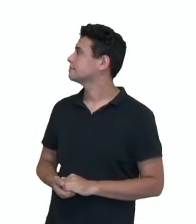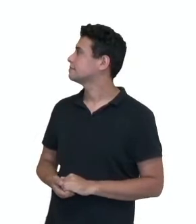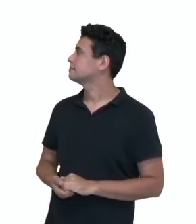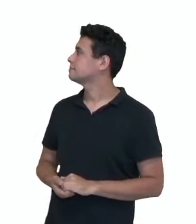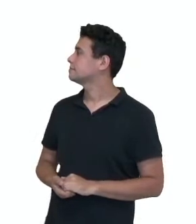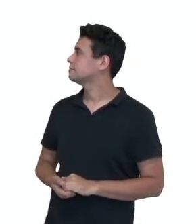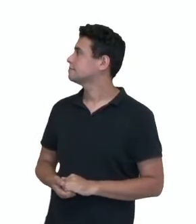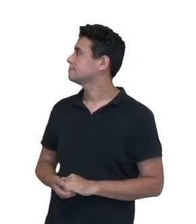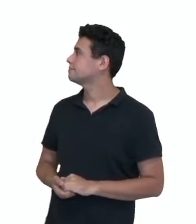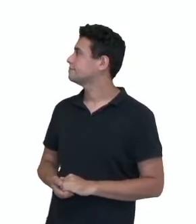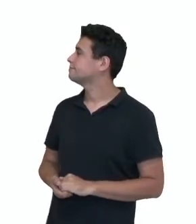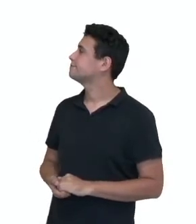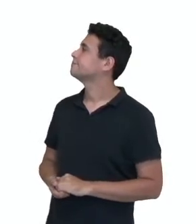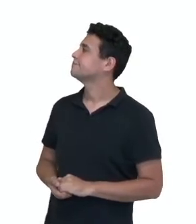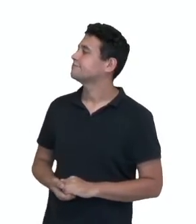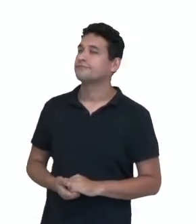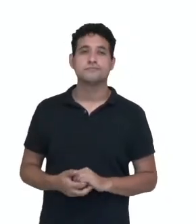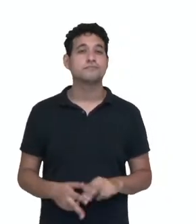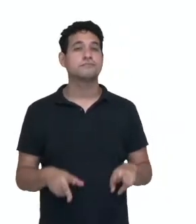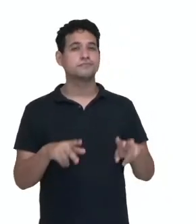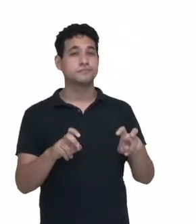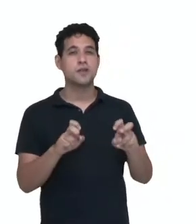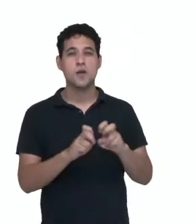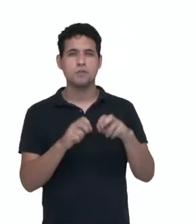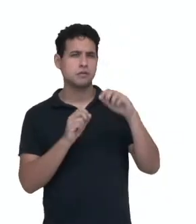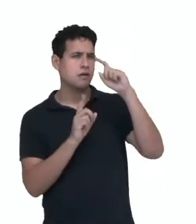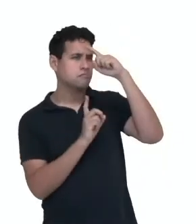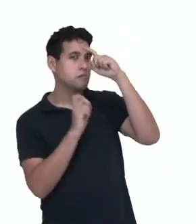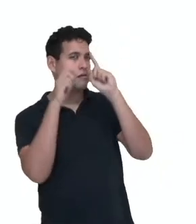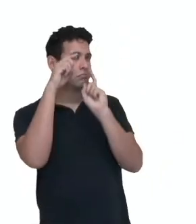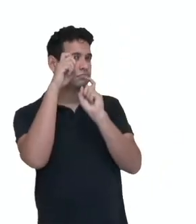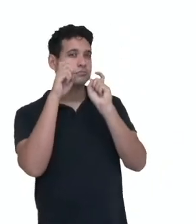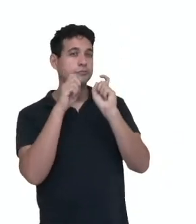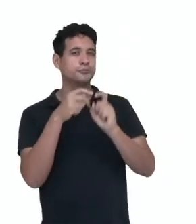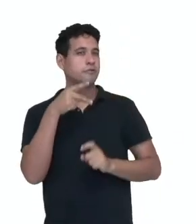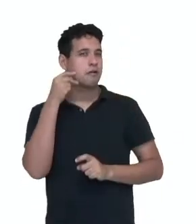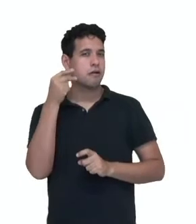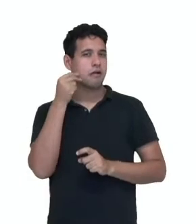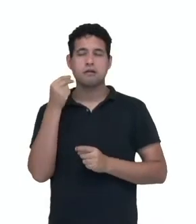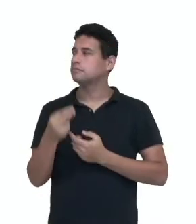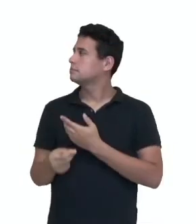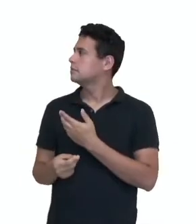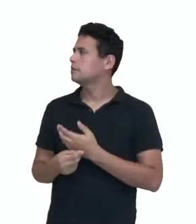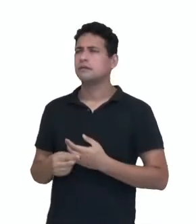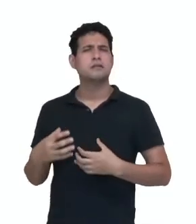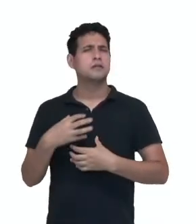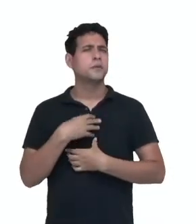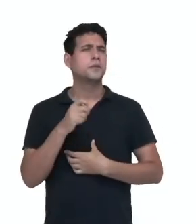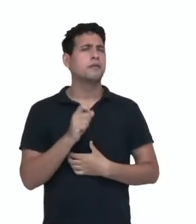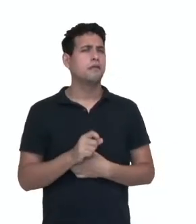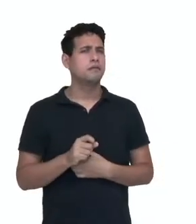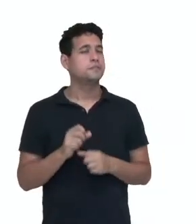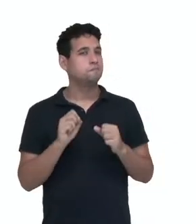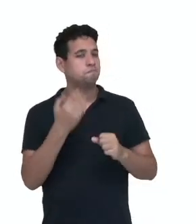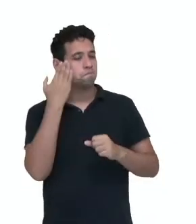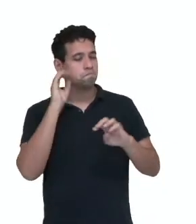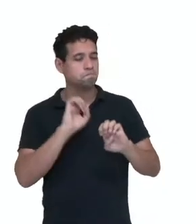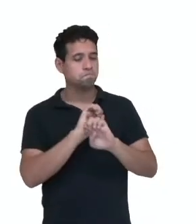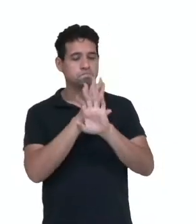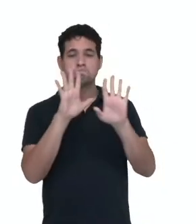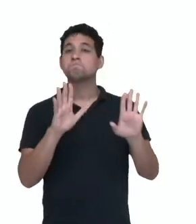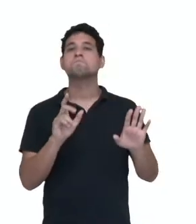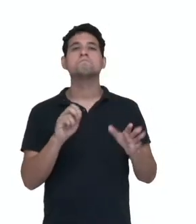de acuerdo con la expresión facial de Garfield, ¿cómo se siente? ¿Se puede entender que el